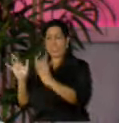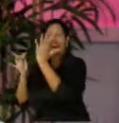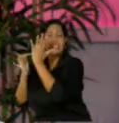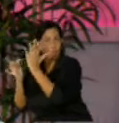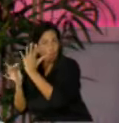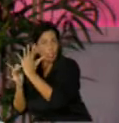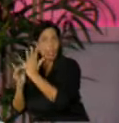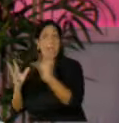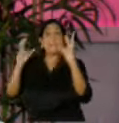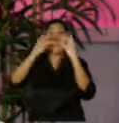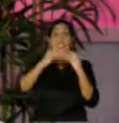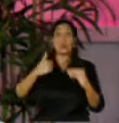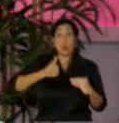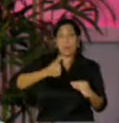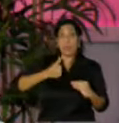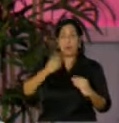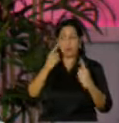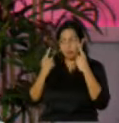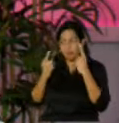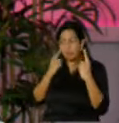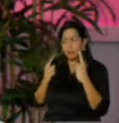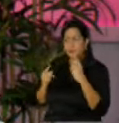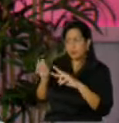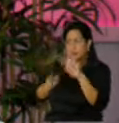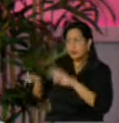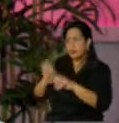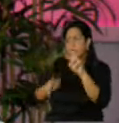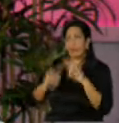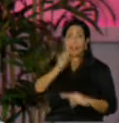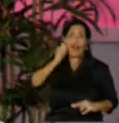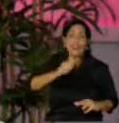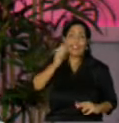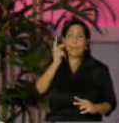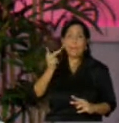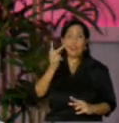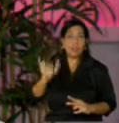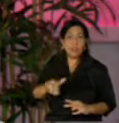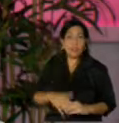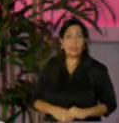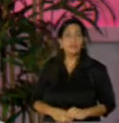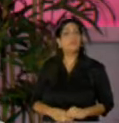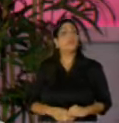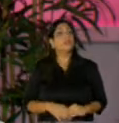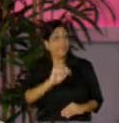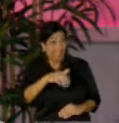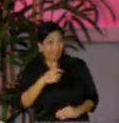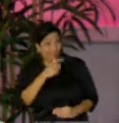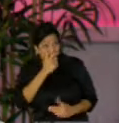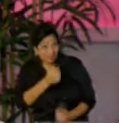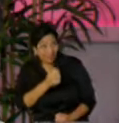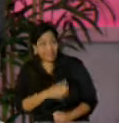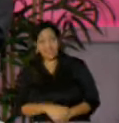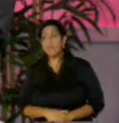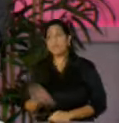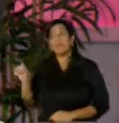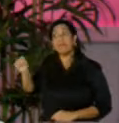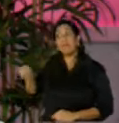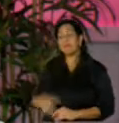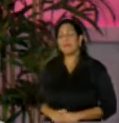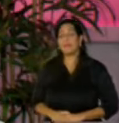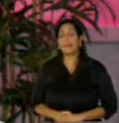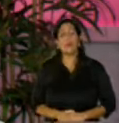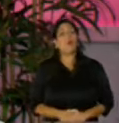la combinación que se da con lo tecnológico, que es algo con lo que estamos bregando día a día. Uh-huh. O sea, eso es algo que te llama mucho la atención. Sí.